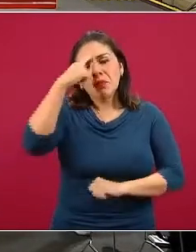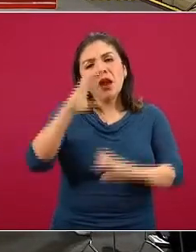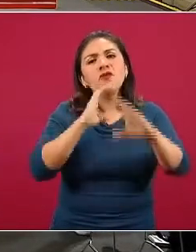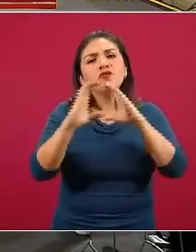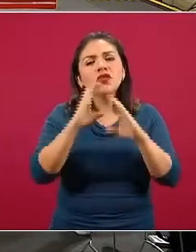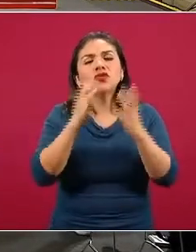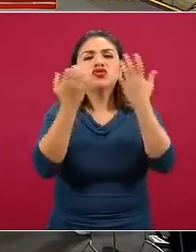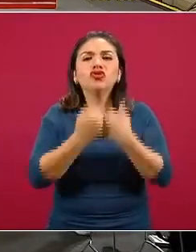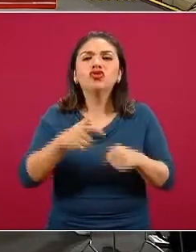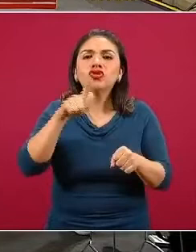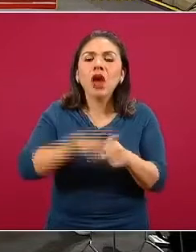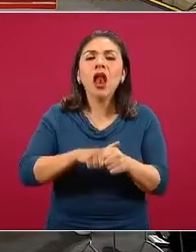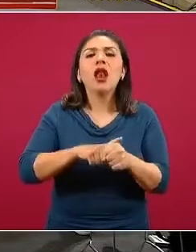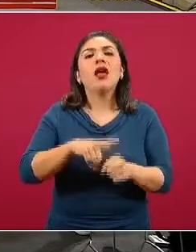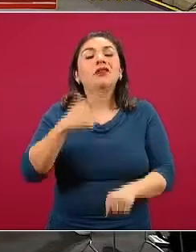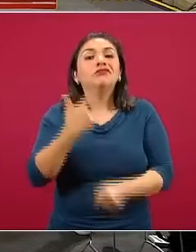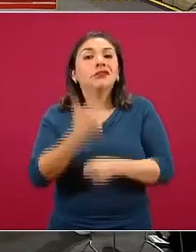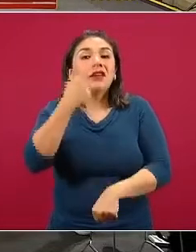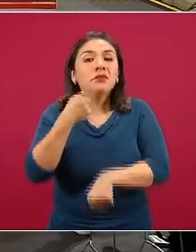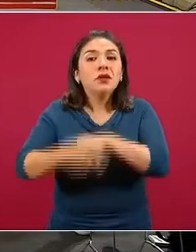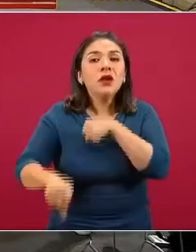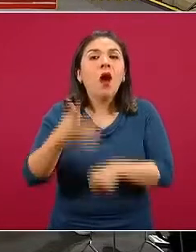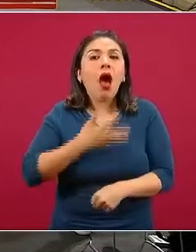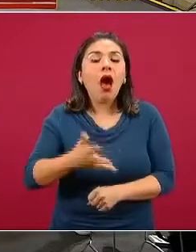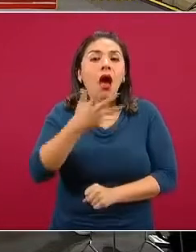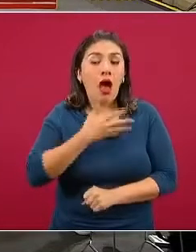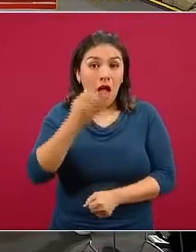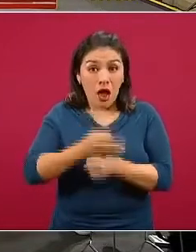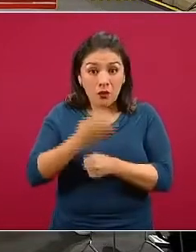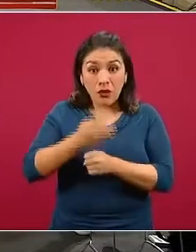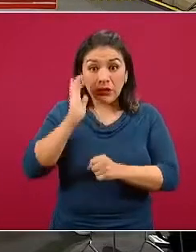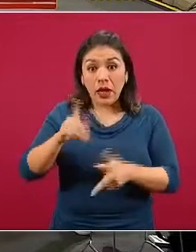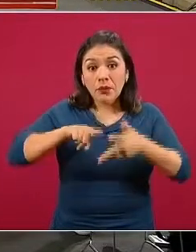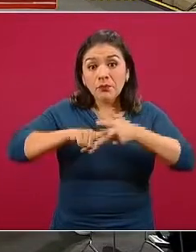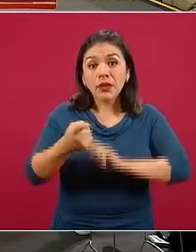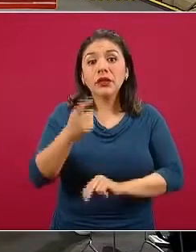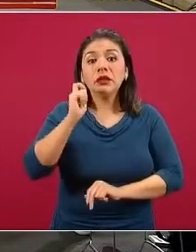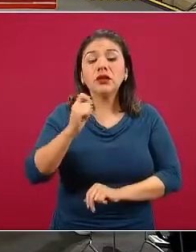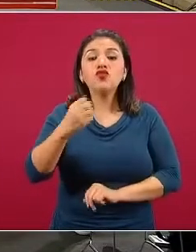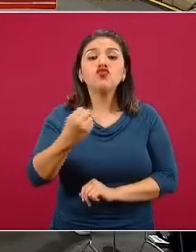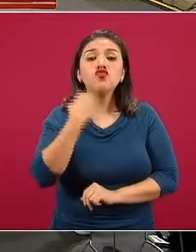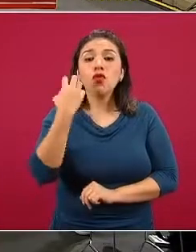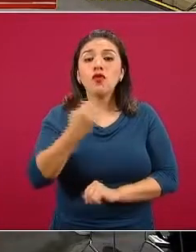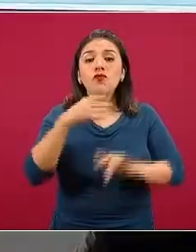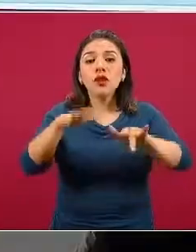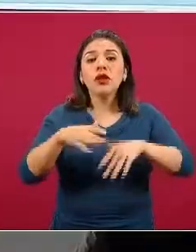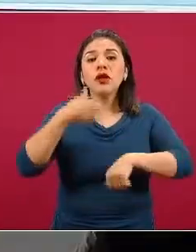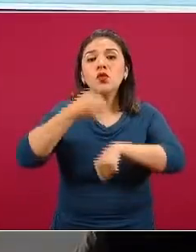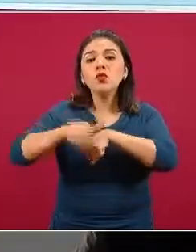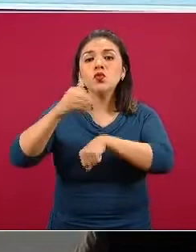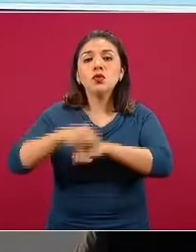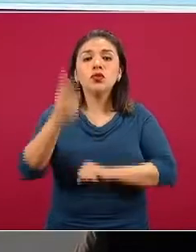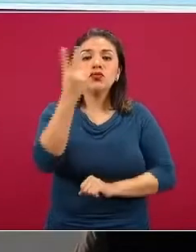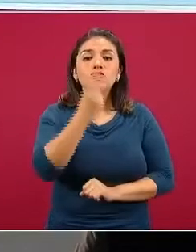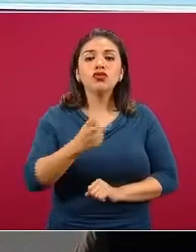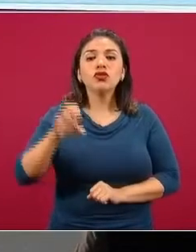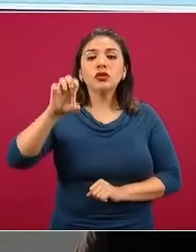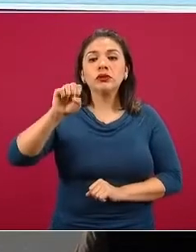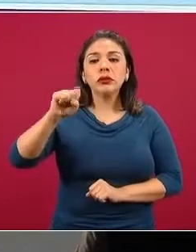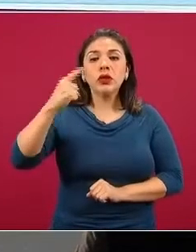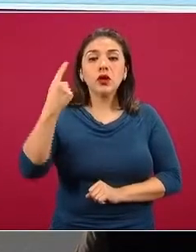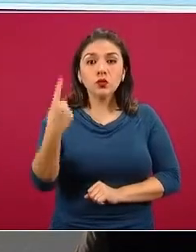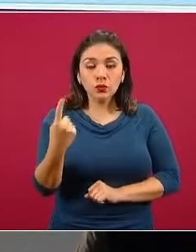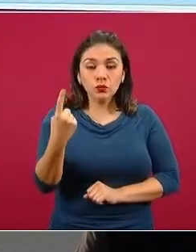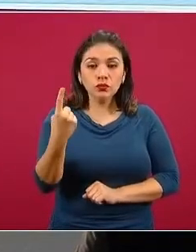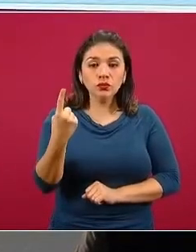comunicación social y de riesgo que estamos realizando. Nos encontramos iniciando precisamente la conferencia vespertina ya número